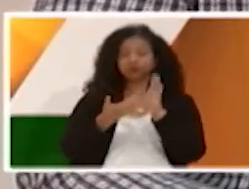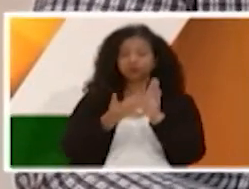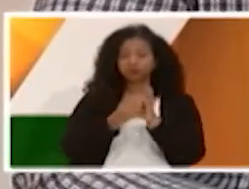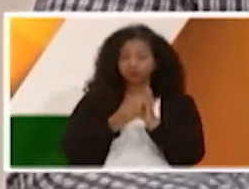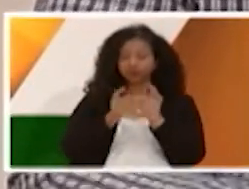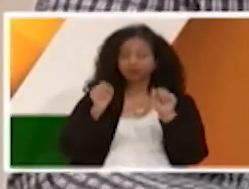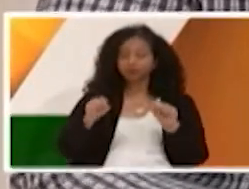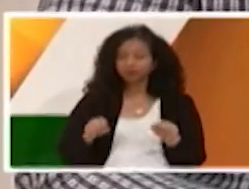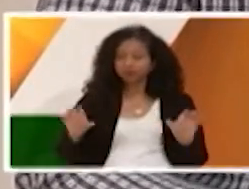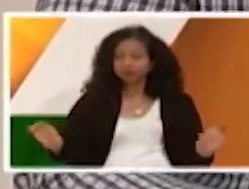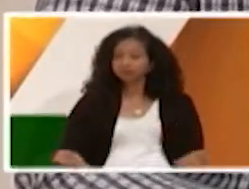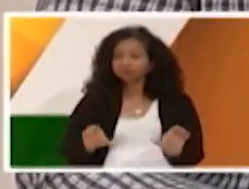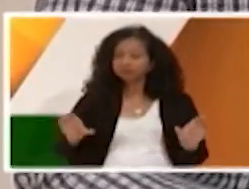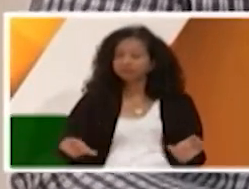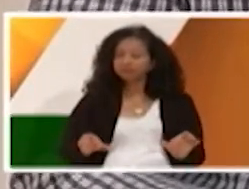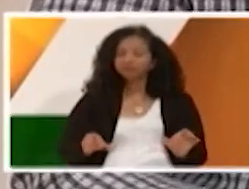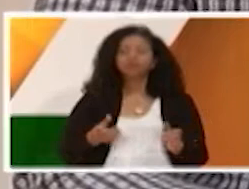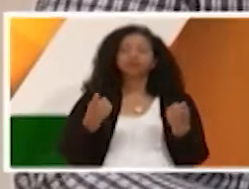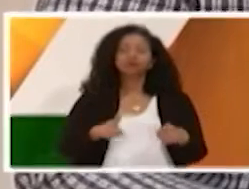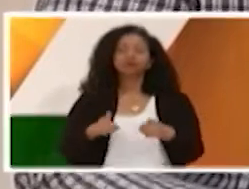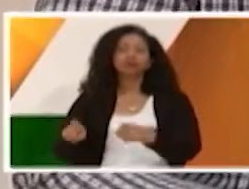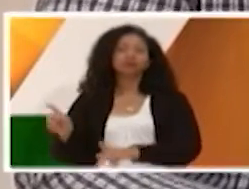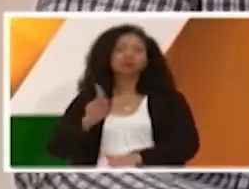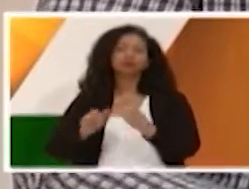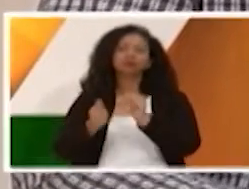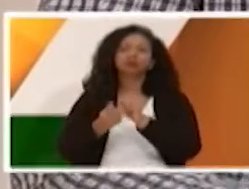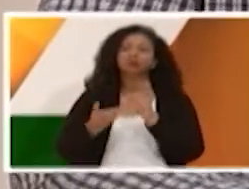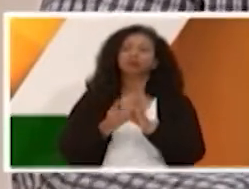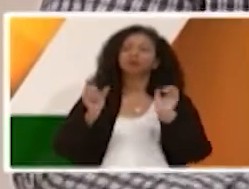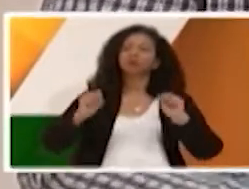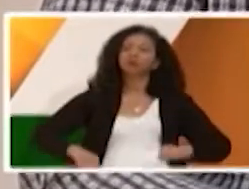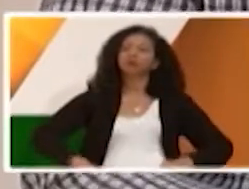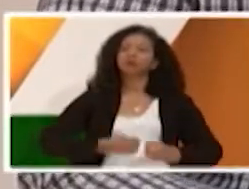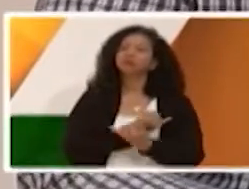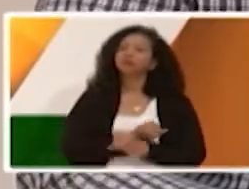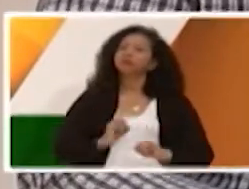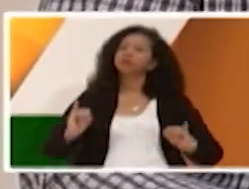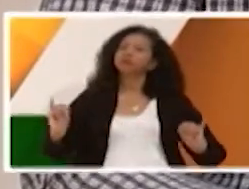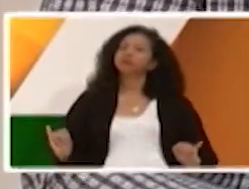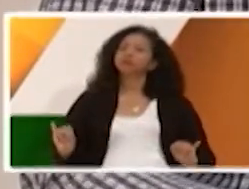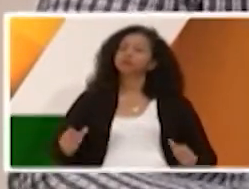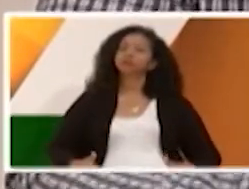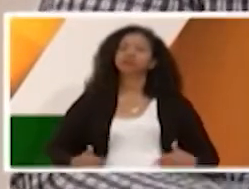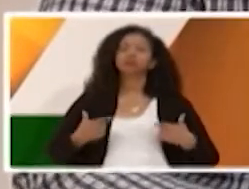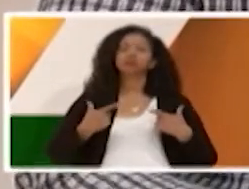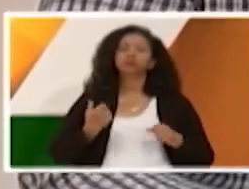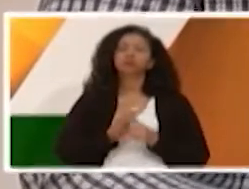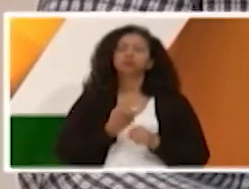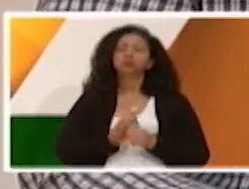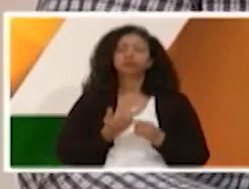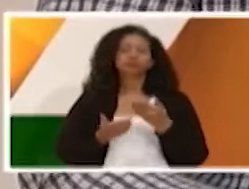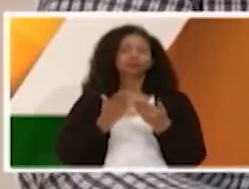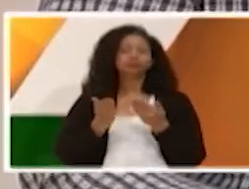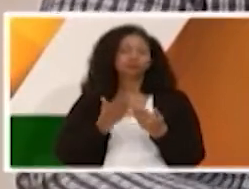a que cada persona que tenga algún tipo de discapacidad sea independiente, que pueda hacer su trabajo sin ningún problema, porque en mi caso,